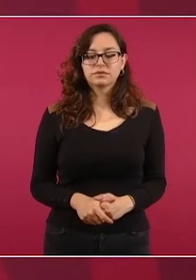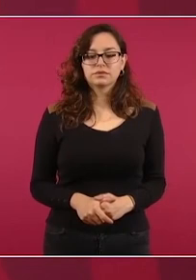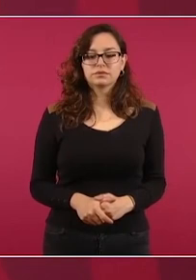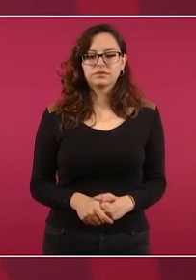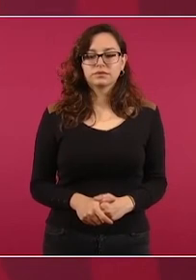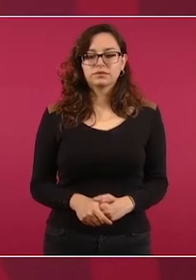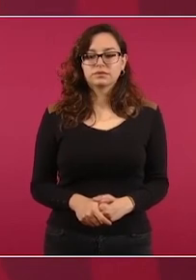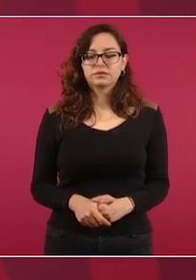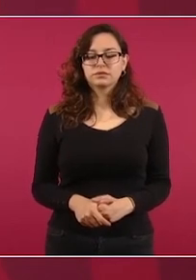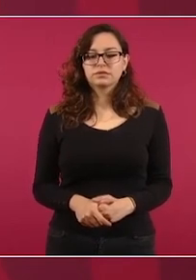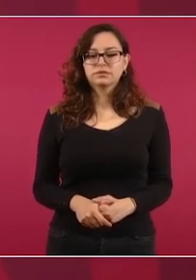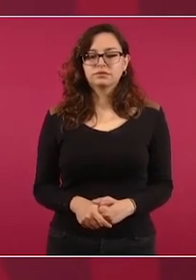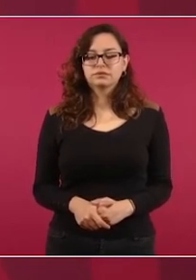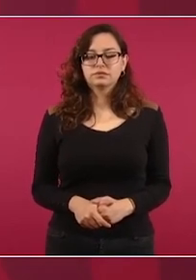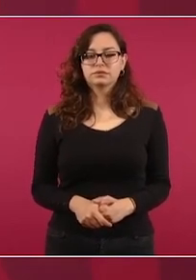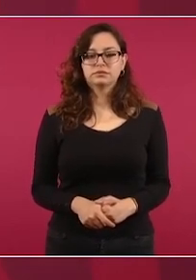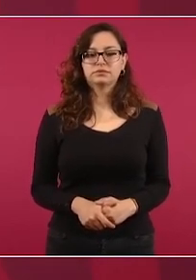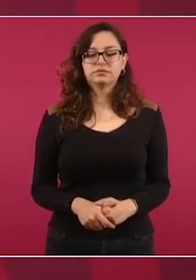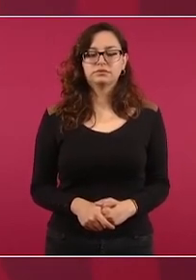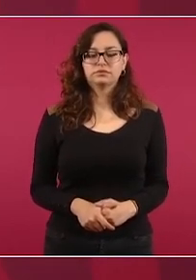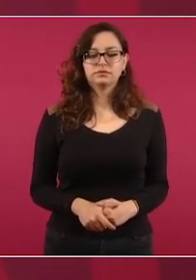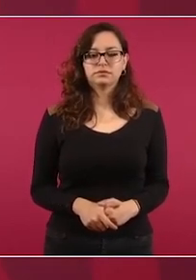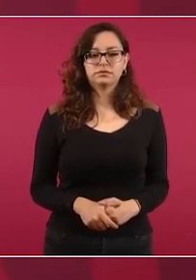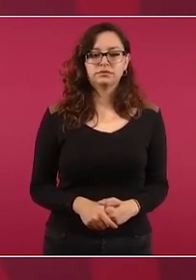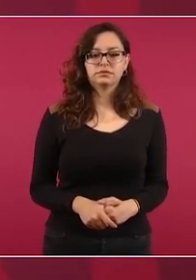Ella va a estar como